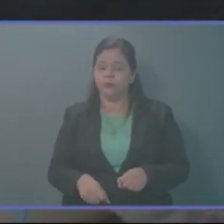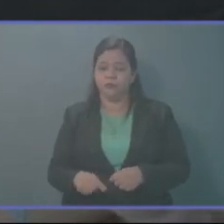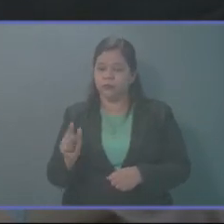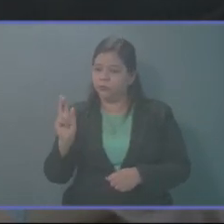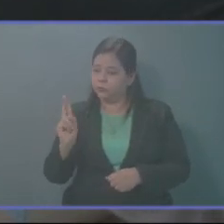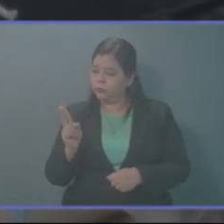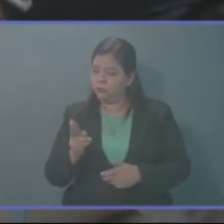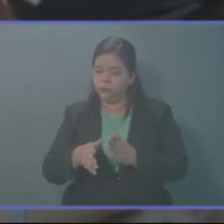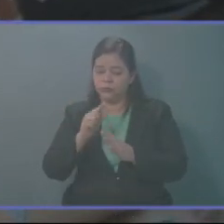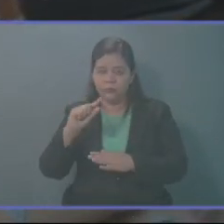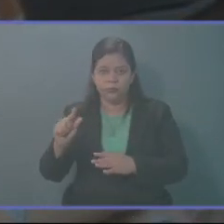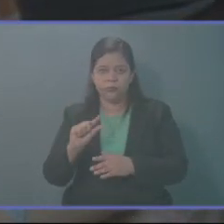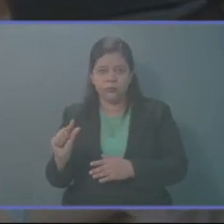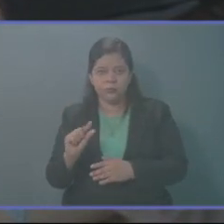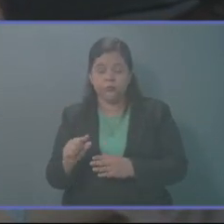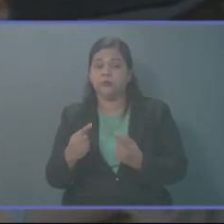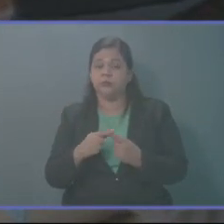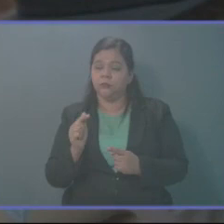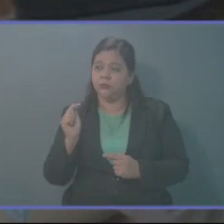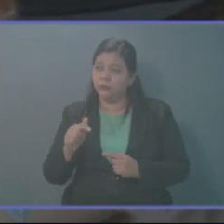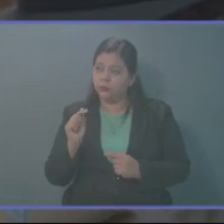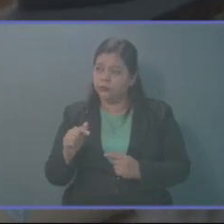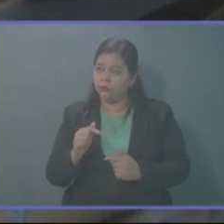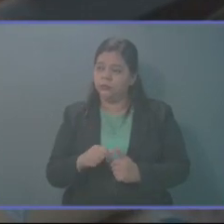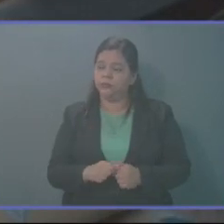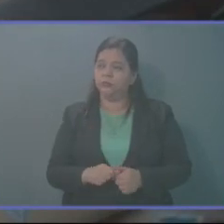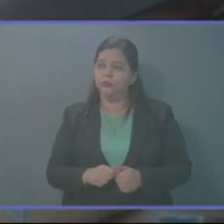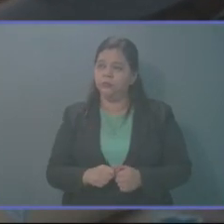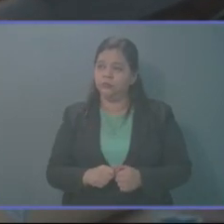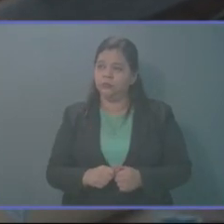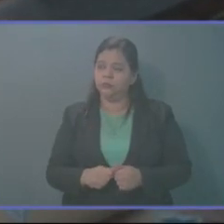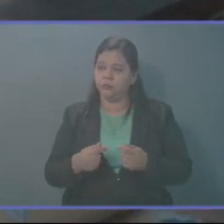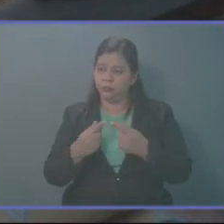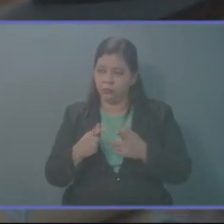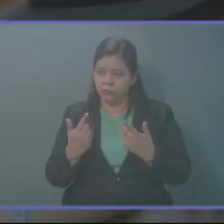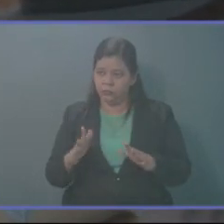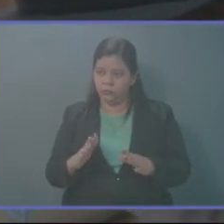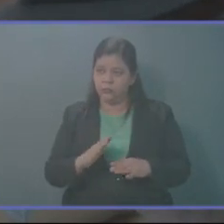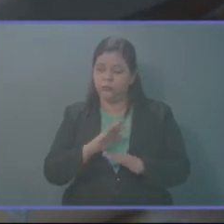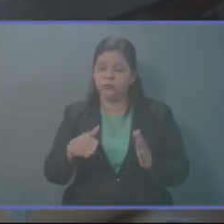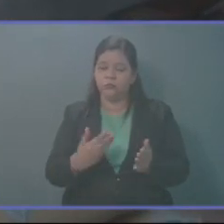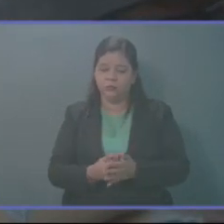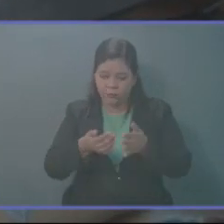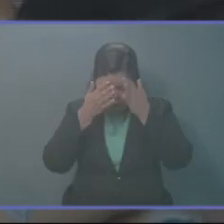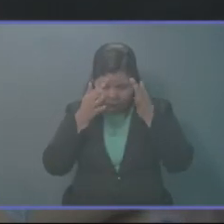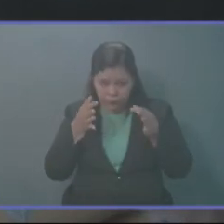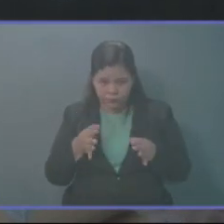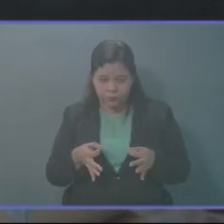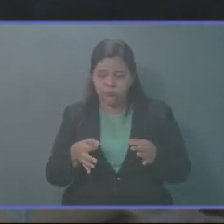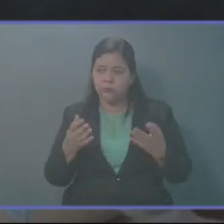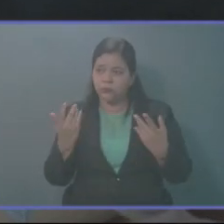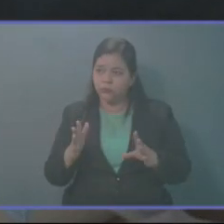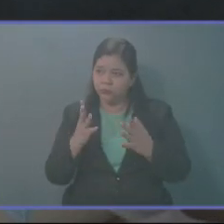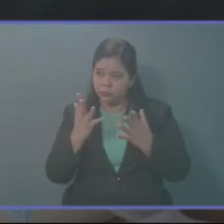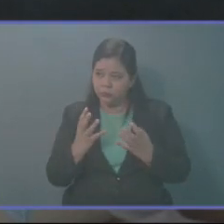mismas entidades. Y en eso ahí está la sentencia para los que